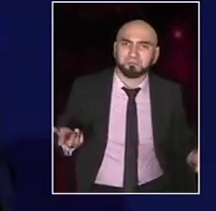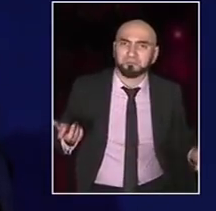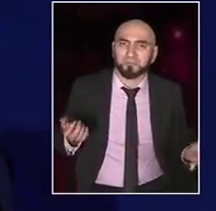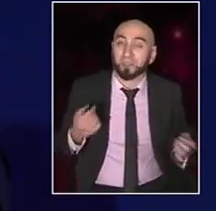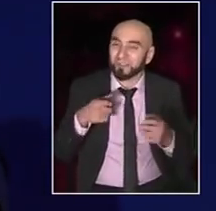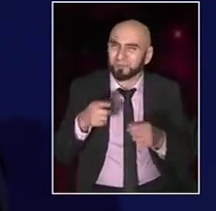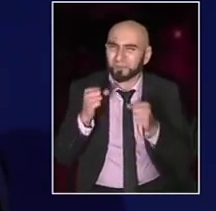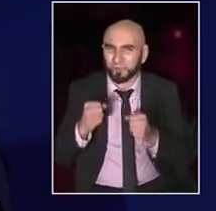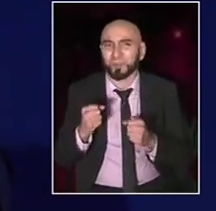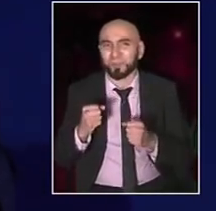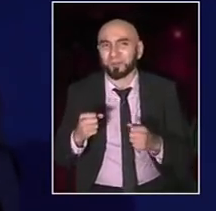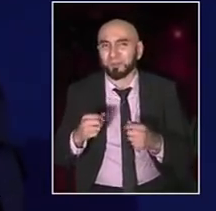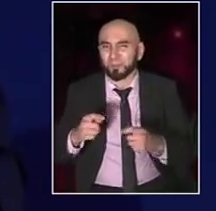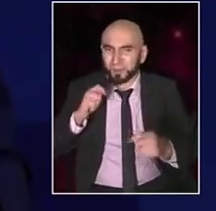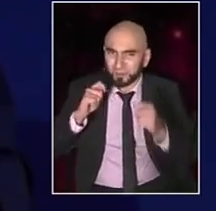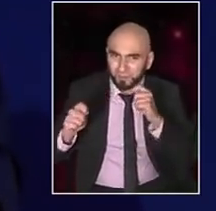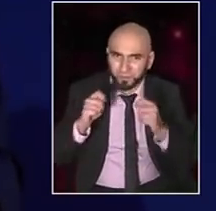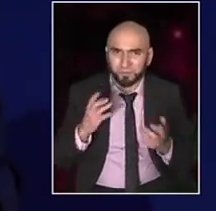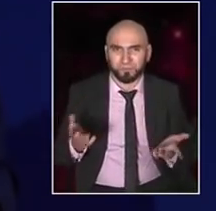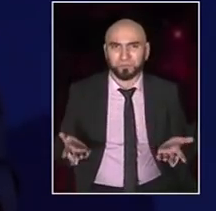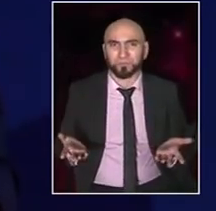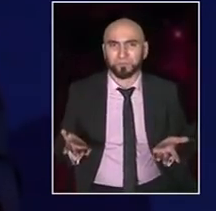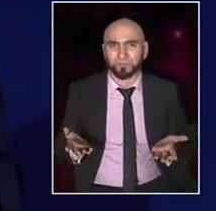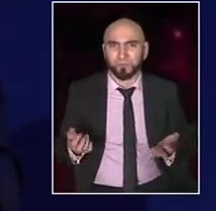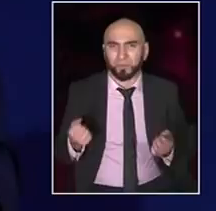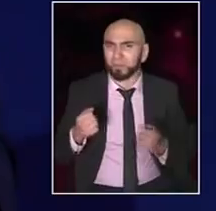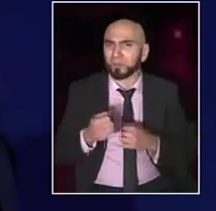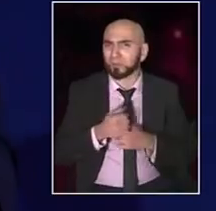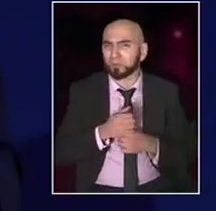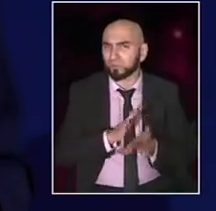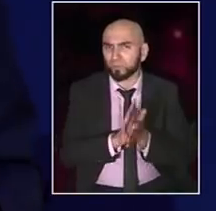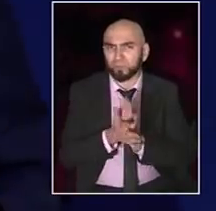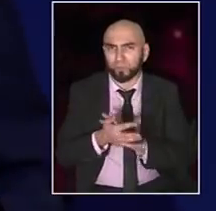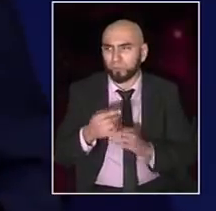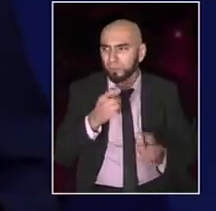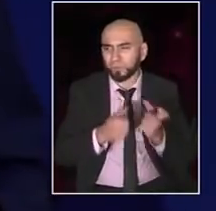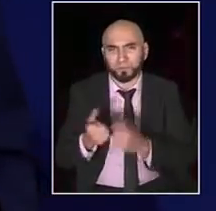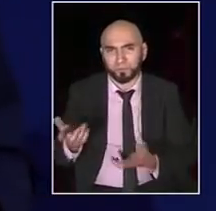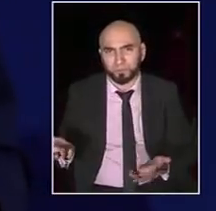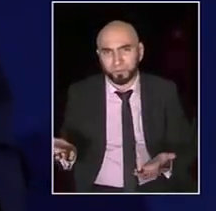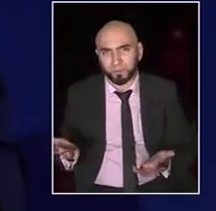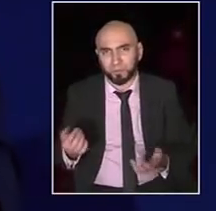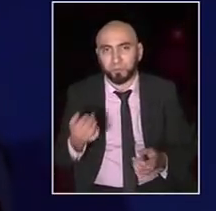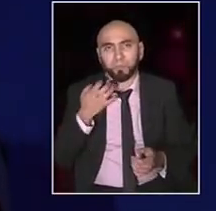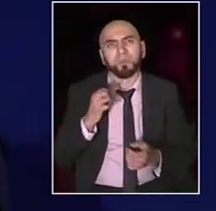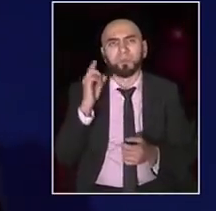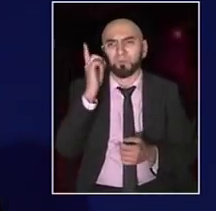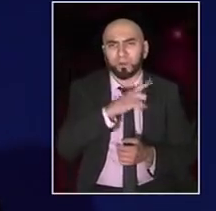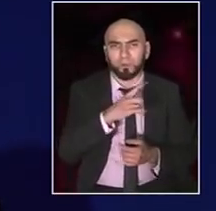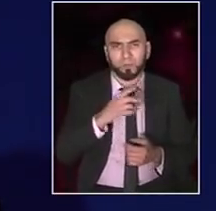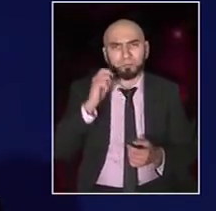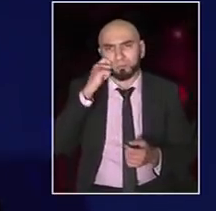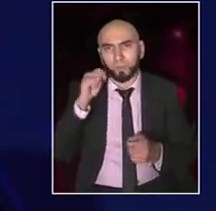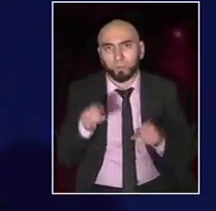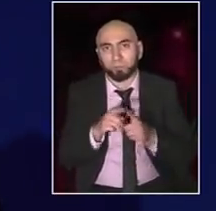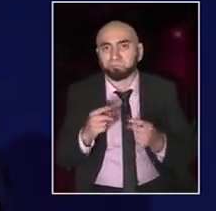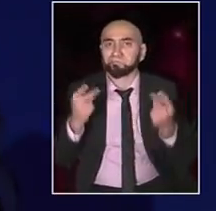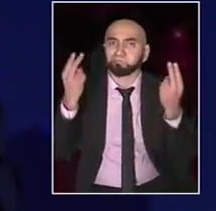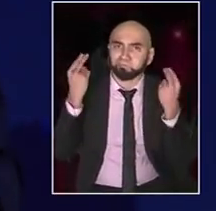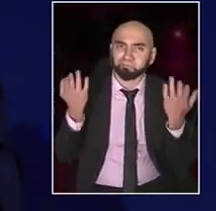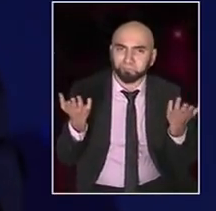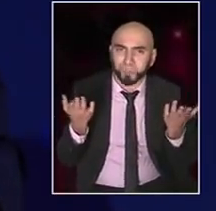ser un vasallaje de todos los seres humanos. Porque al final, si uno está sometido a una renta básica